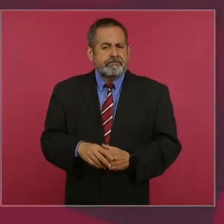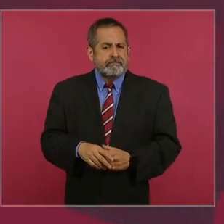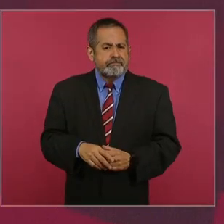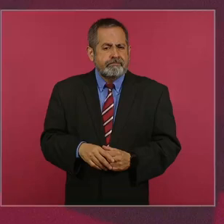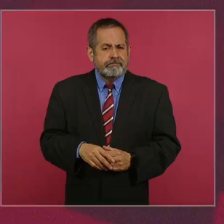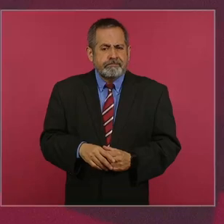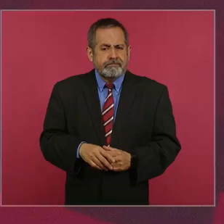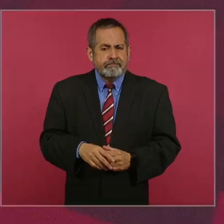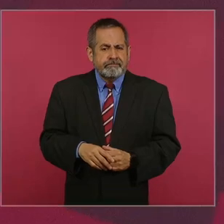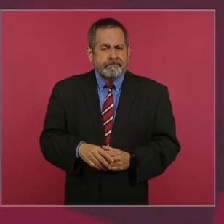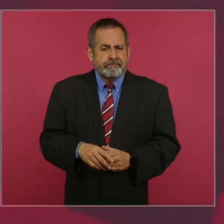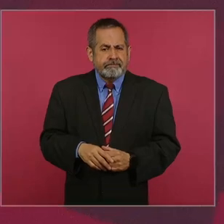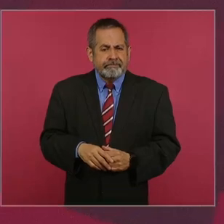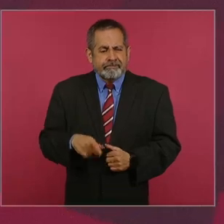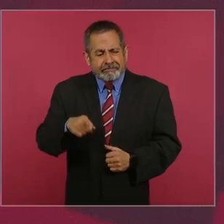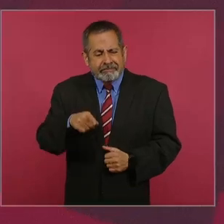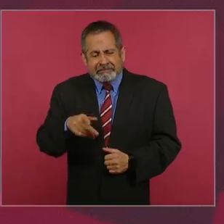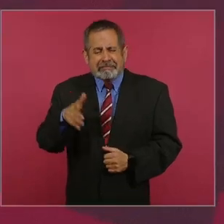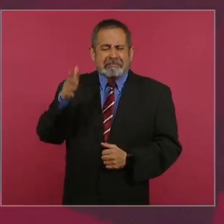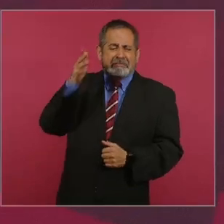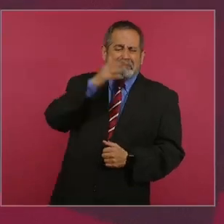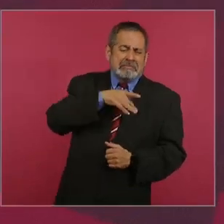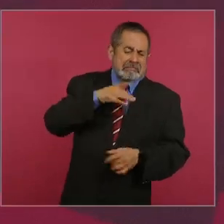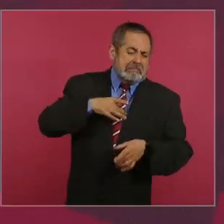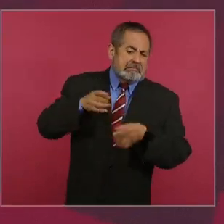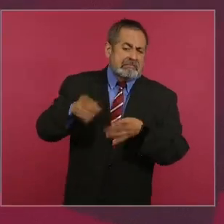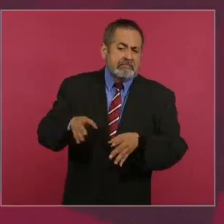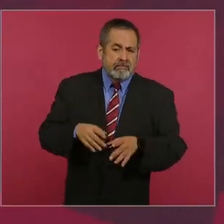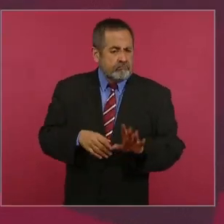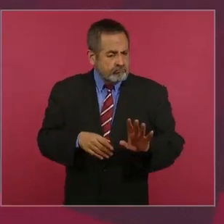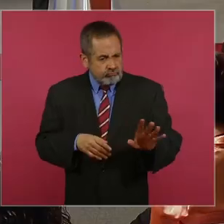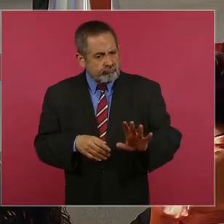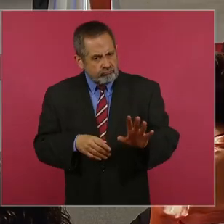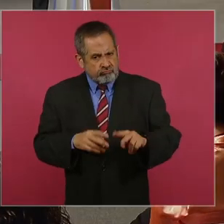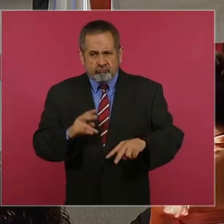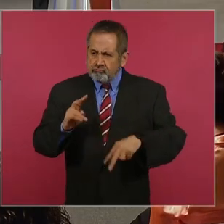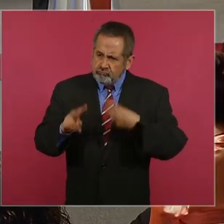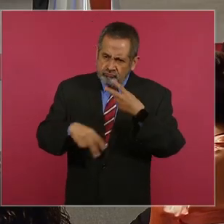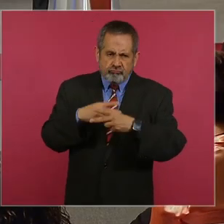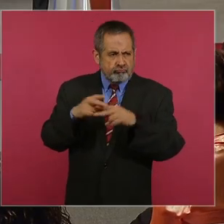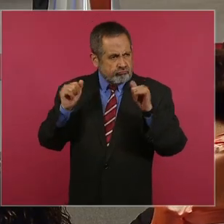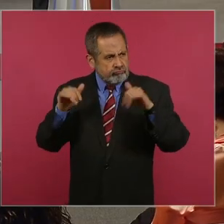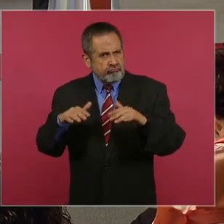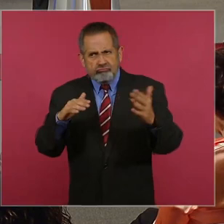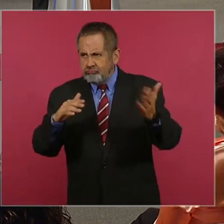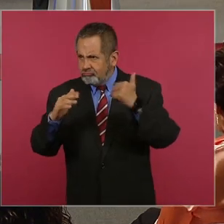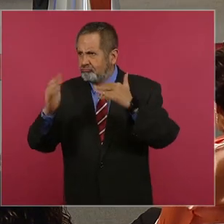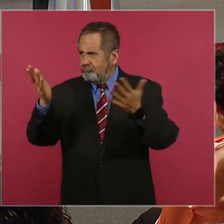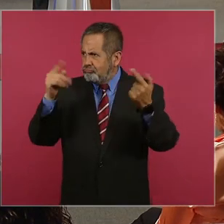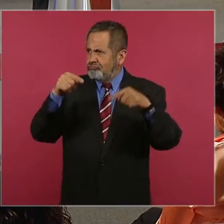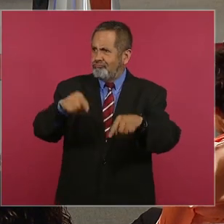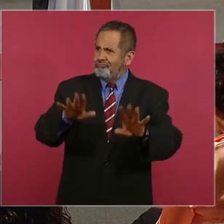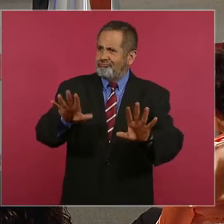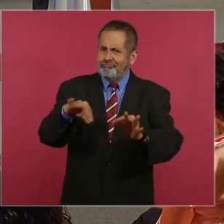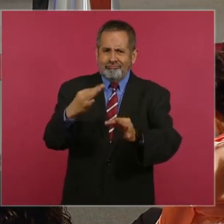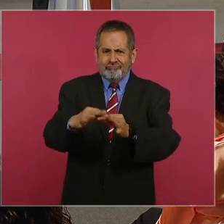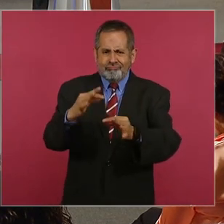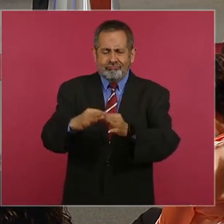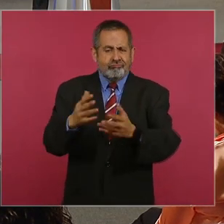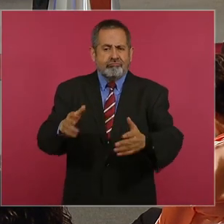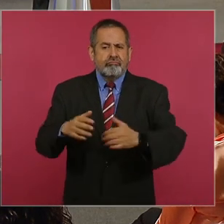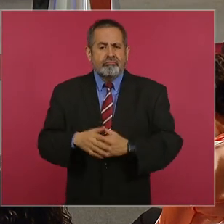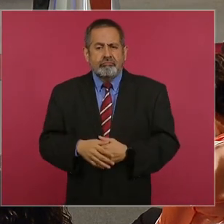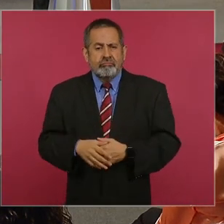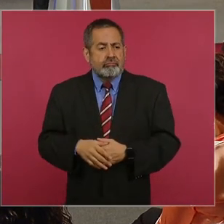rechazara este evento con la idea de que es un evento